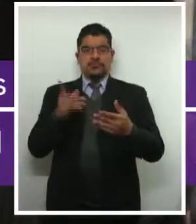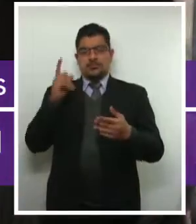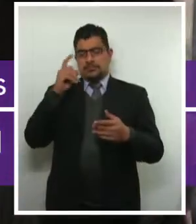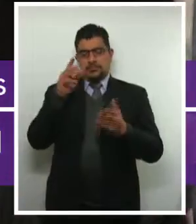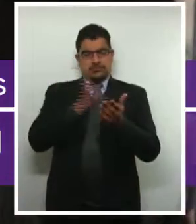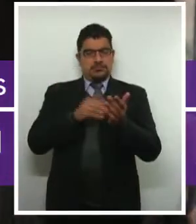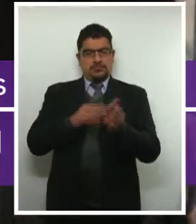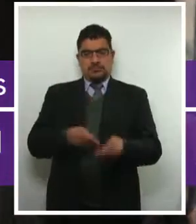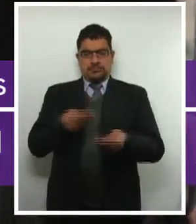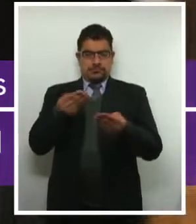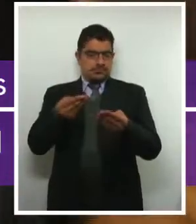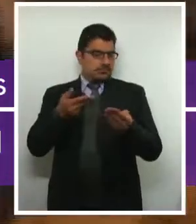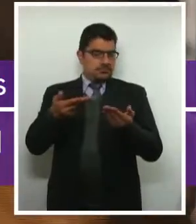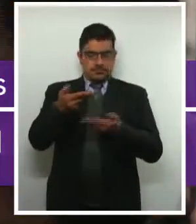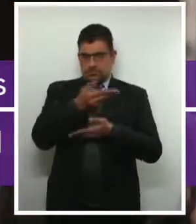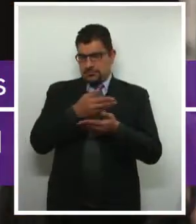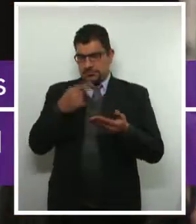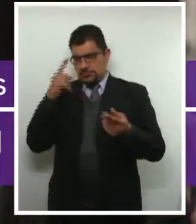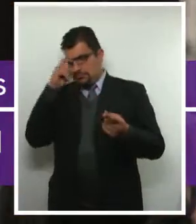podríamos poner de acuerdo